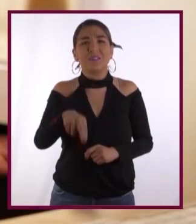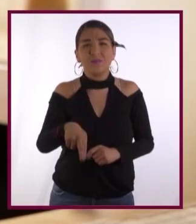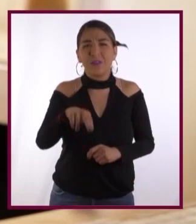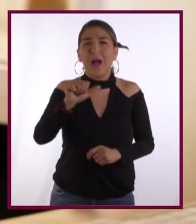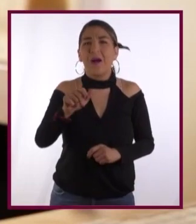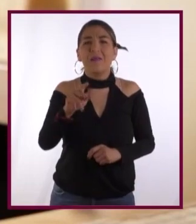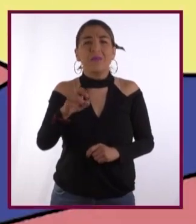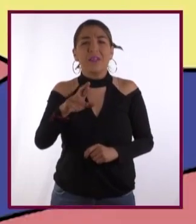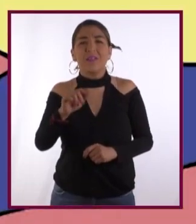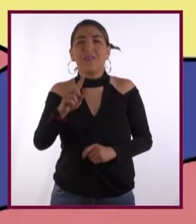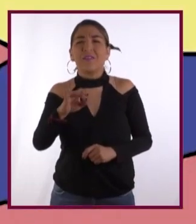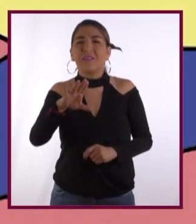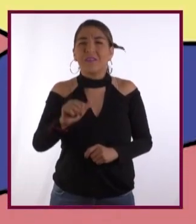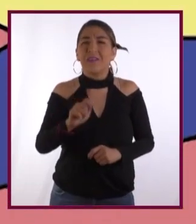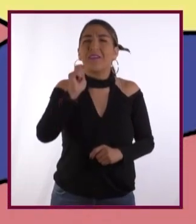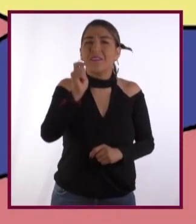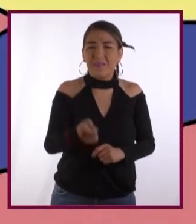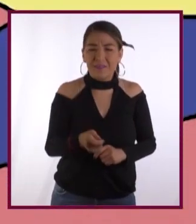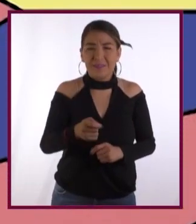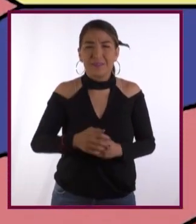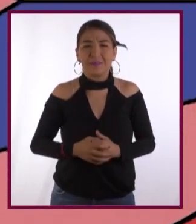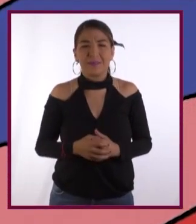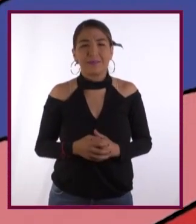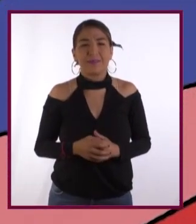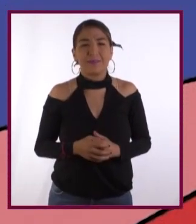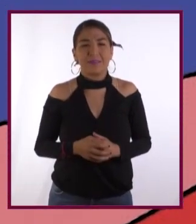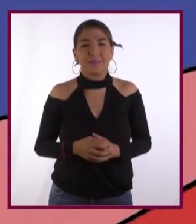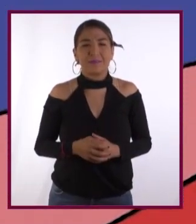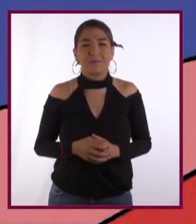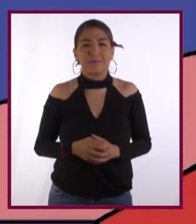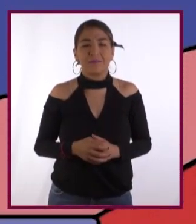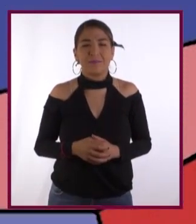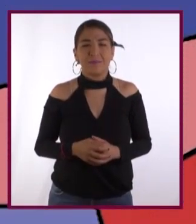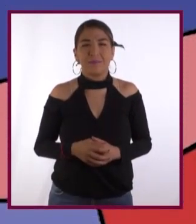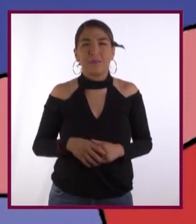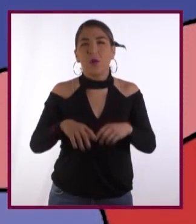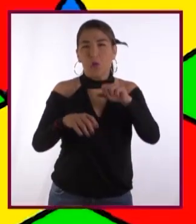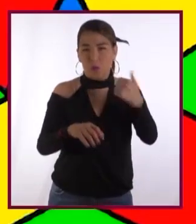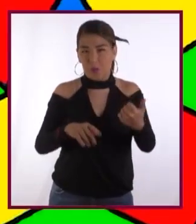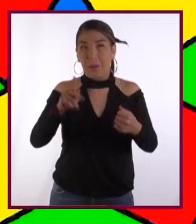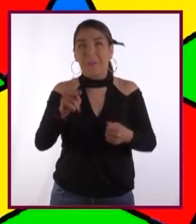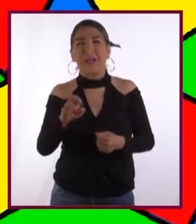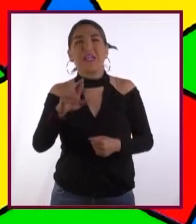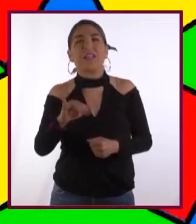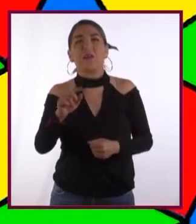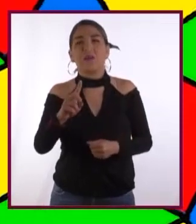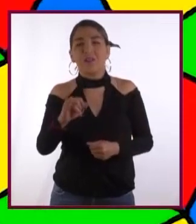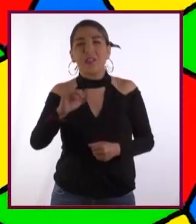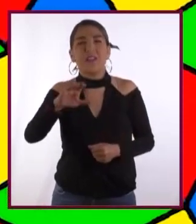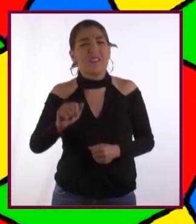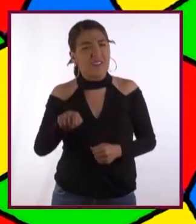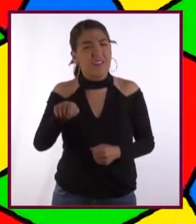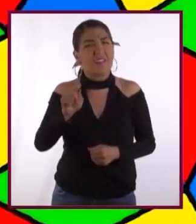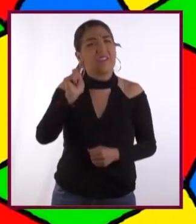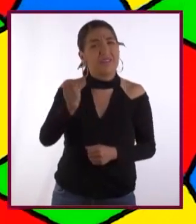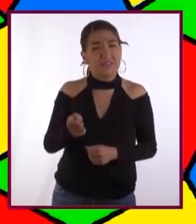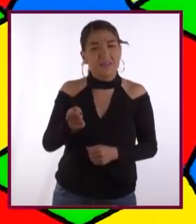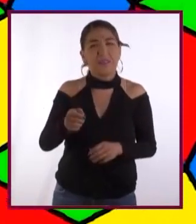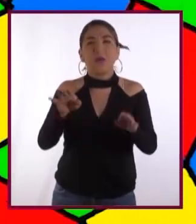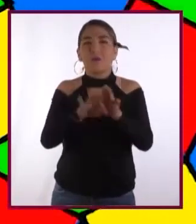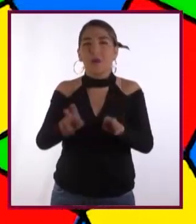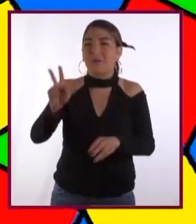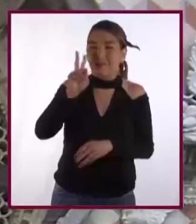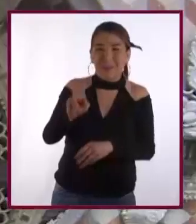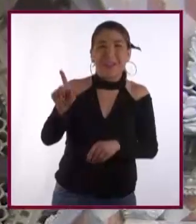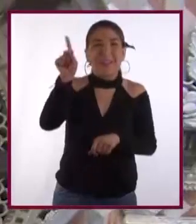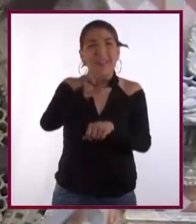teselación aperiódica? Pues la diferencia entre una teselación aperiódica y una teselación periódica es que las periódicas, las que